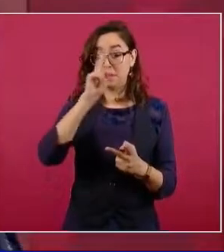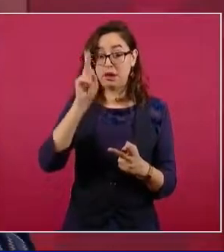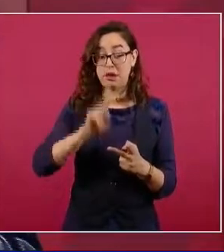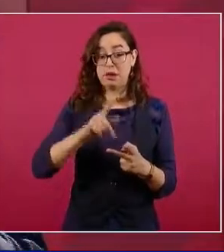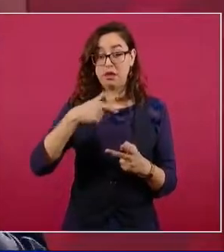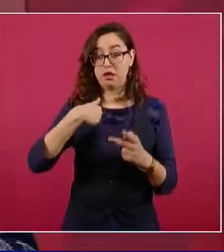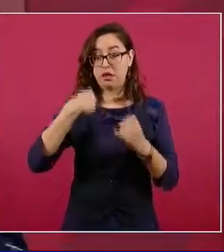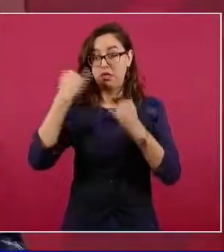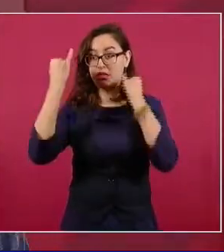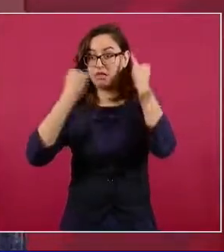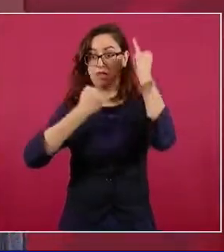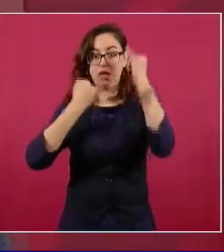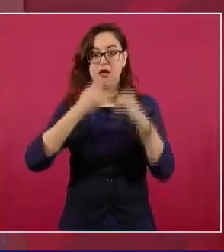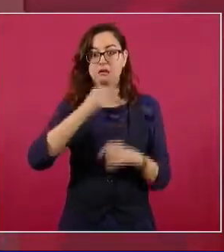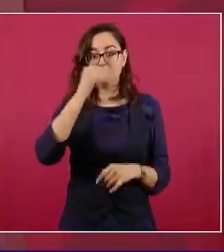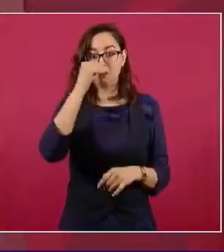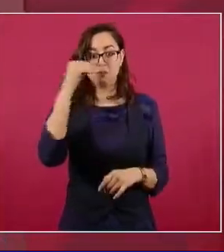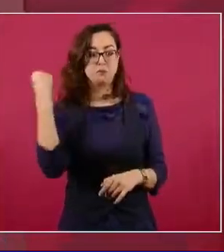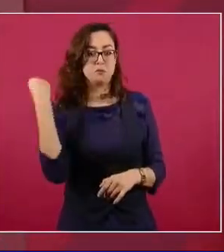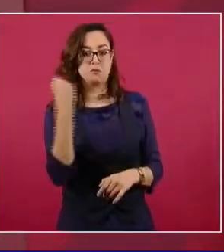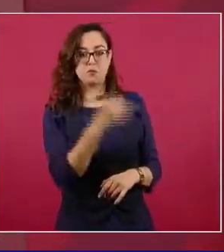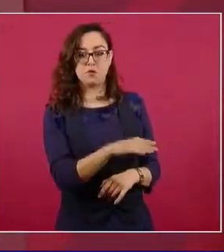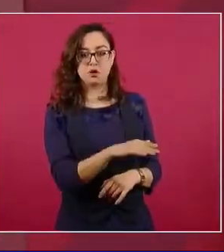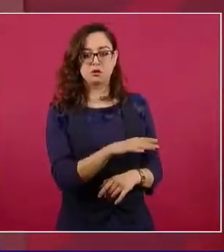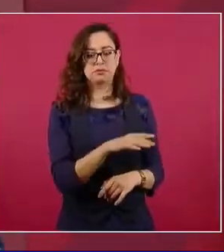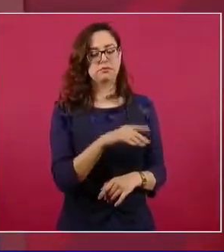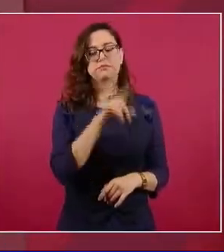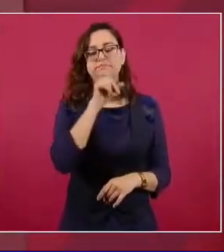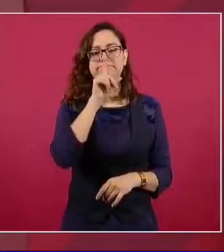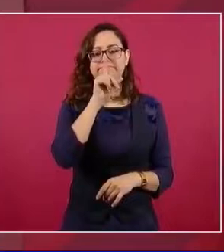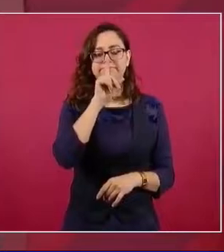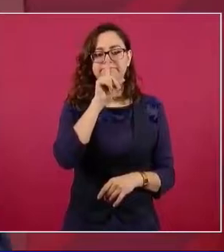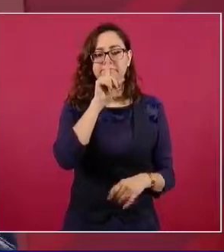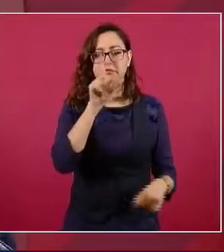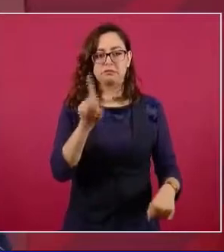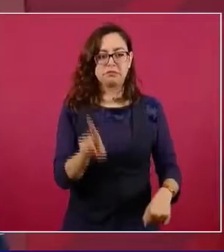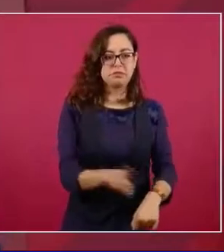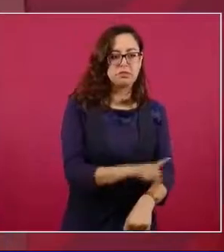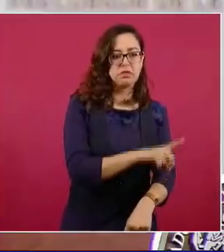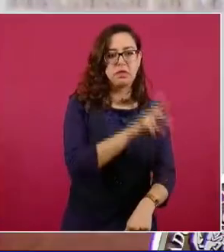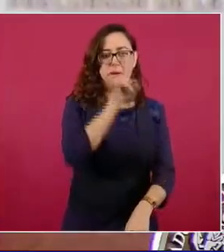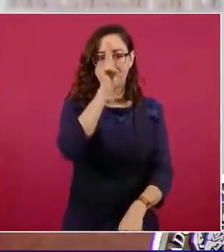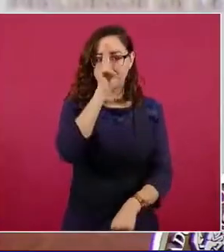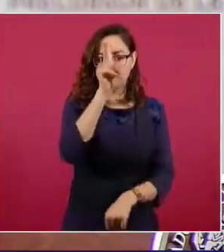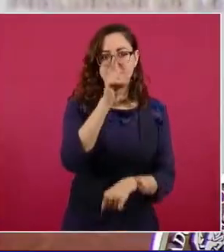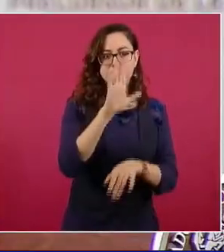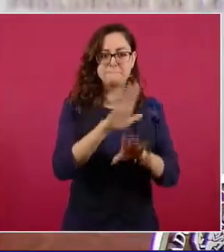y actuar a partir de venganzas